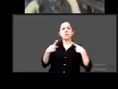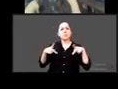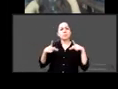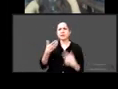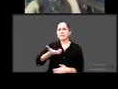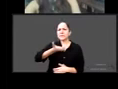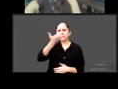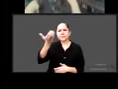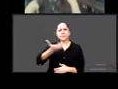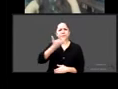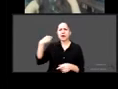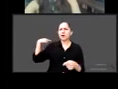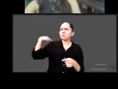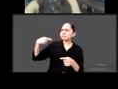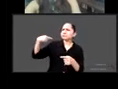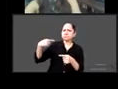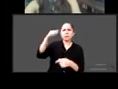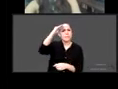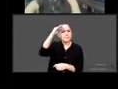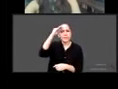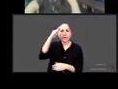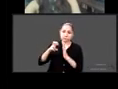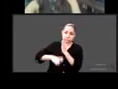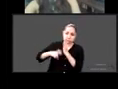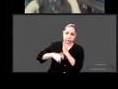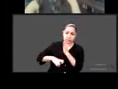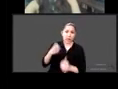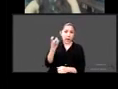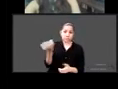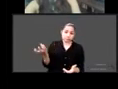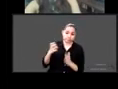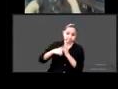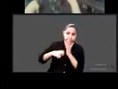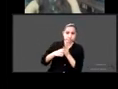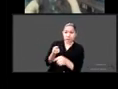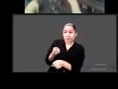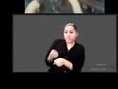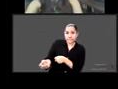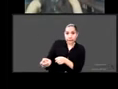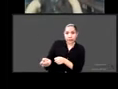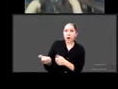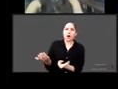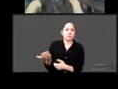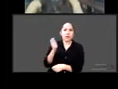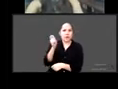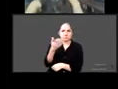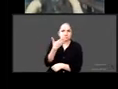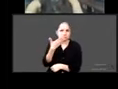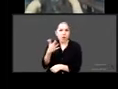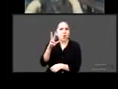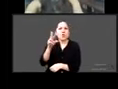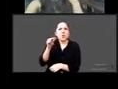disciplina duda perjudicial como es el castigo corporal, pues la gente no la está identificando como maltrato infantil,